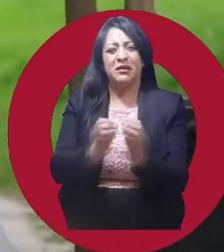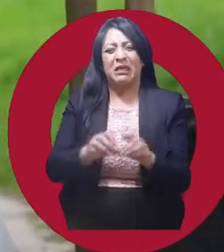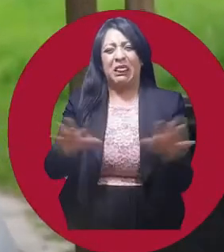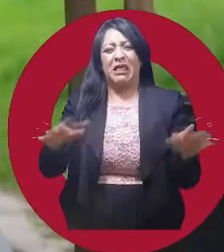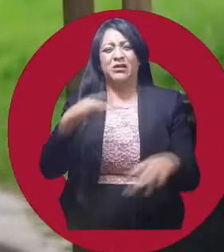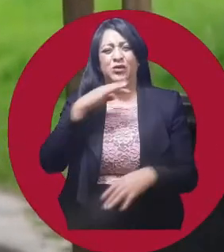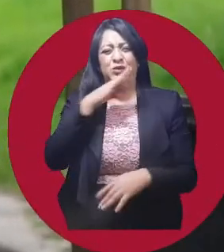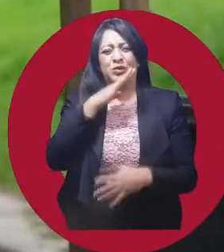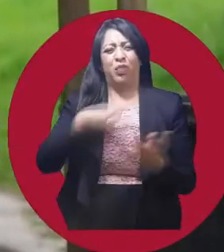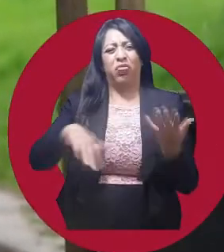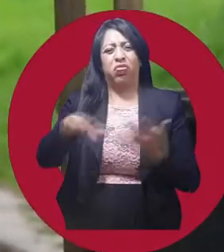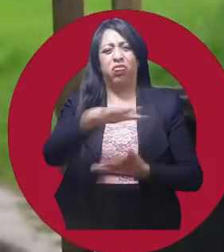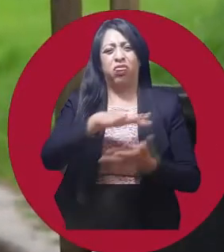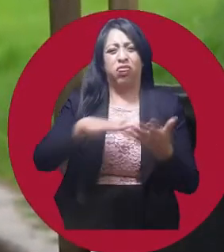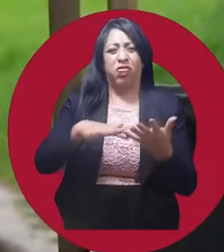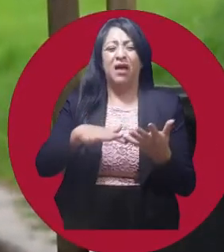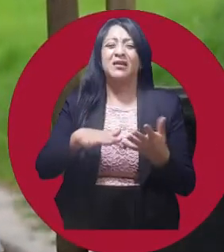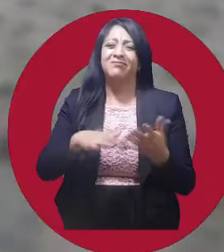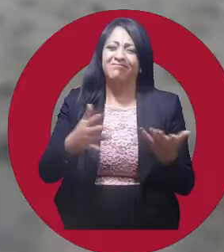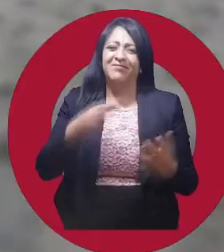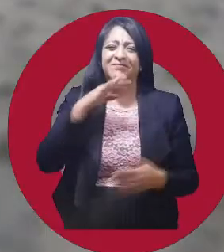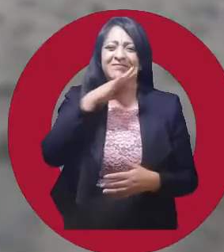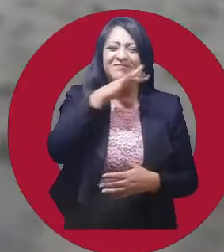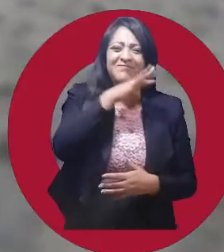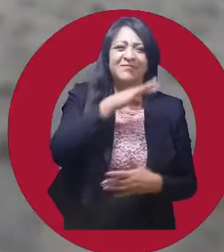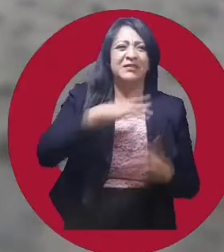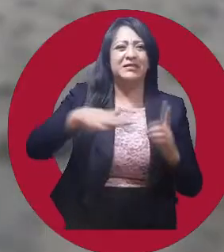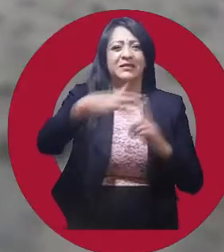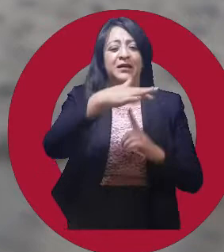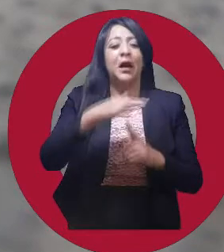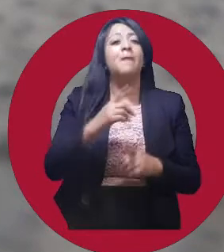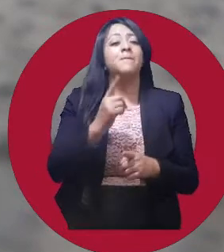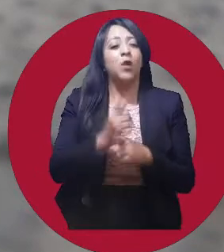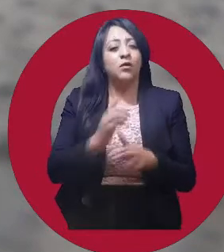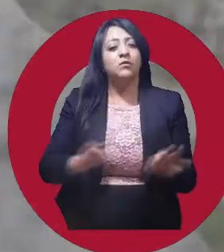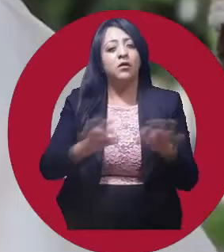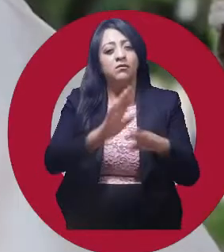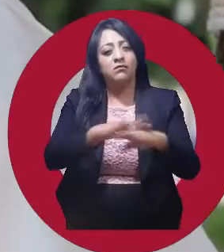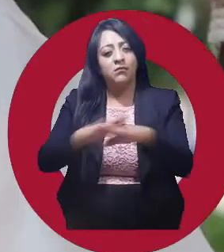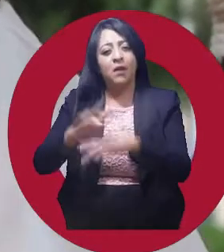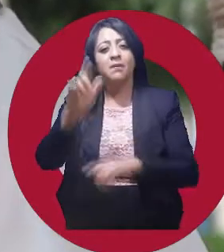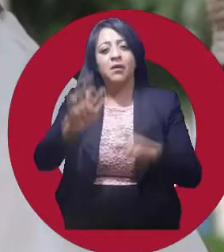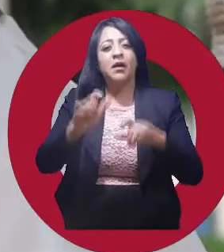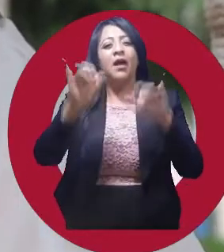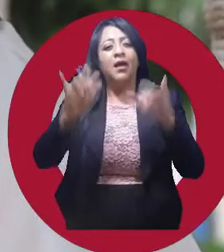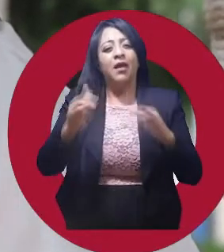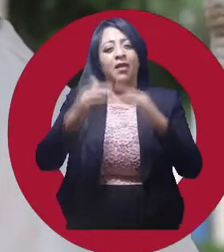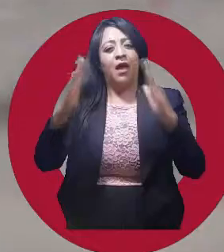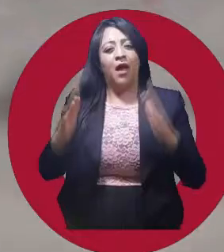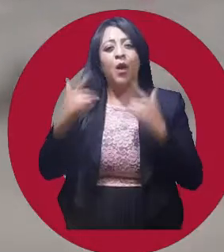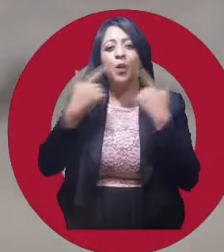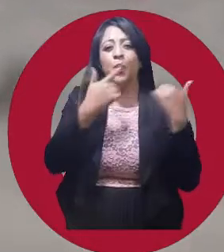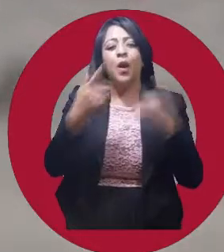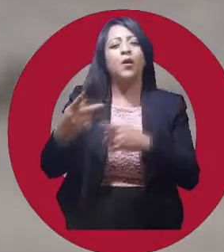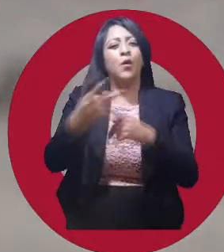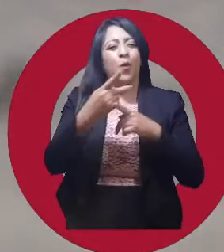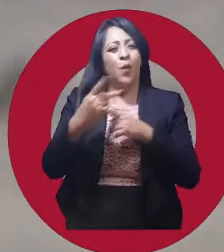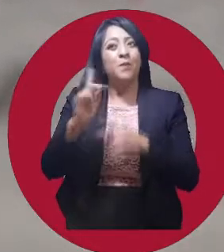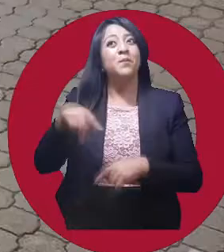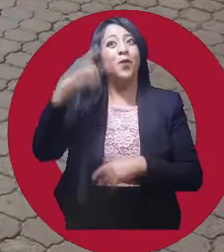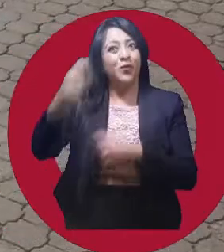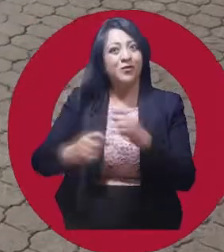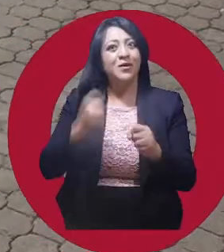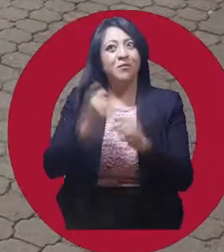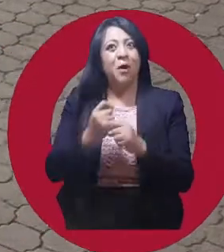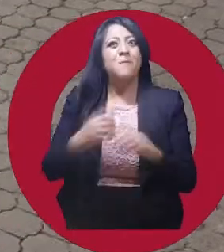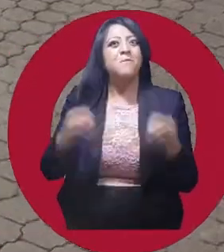riegan todito y eso se contamina el aire. Yo a la ciudadanía le quisiera decir que por favor se queden en casa, que no salgan. El